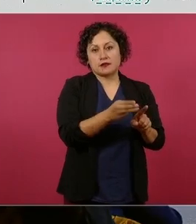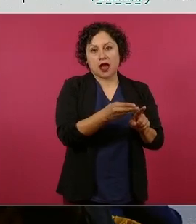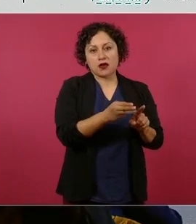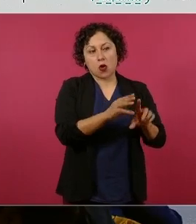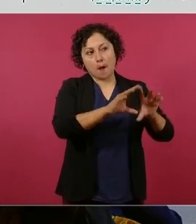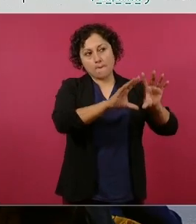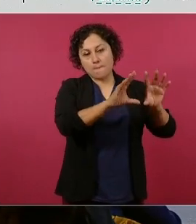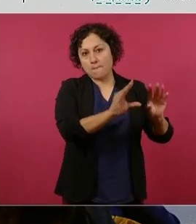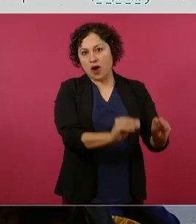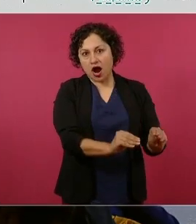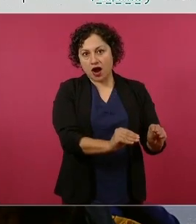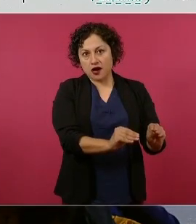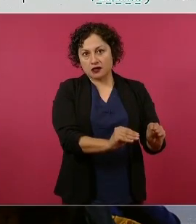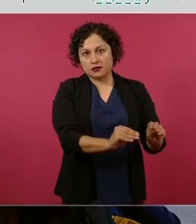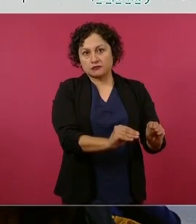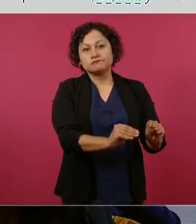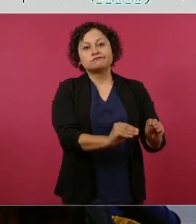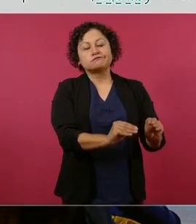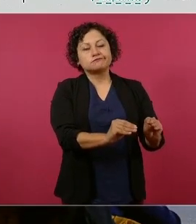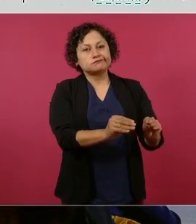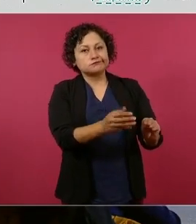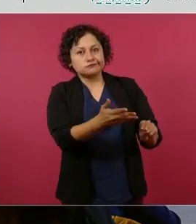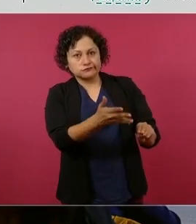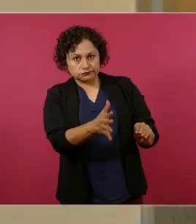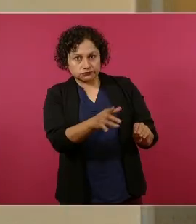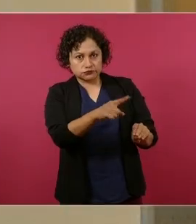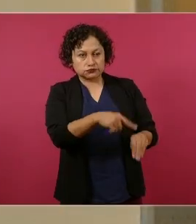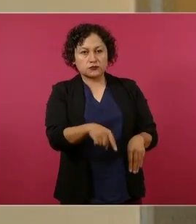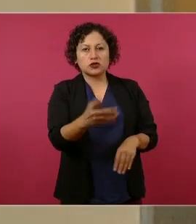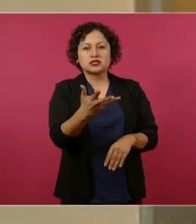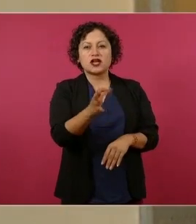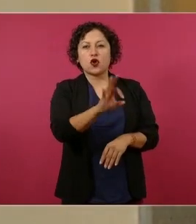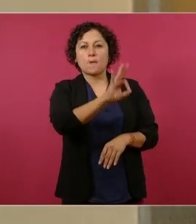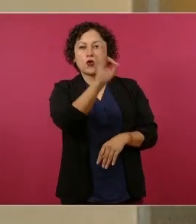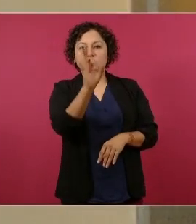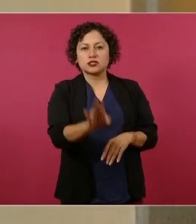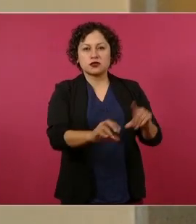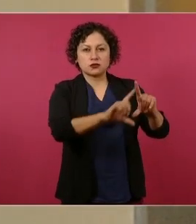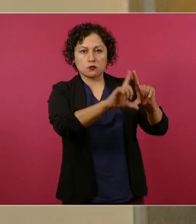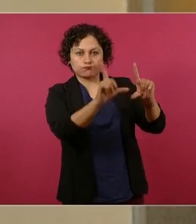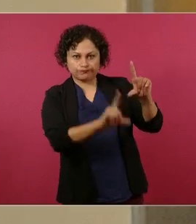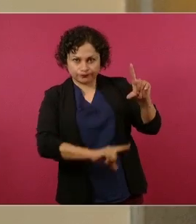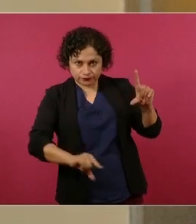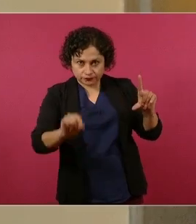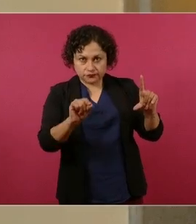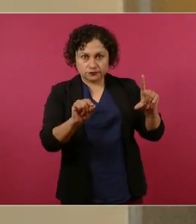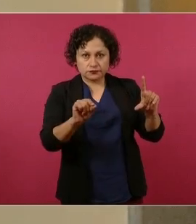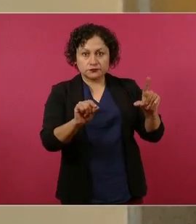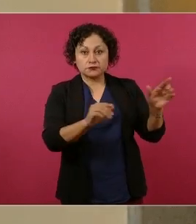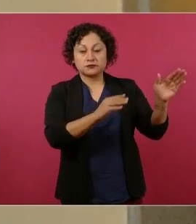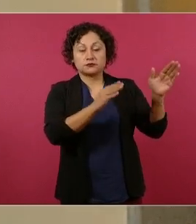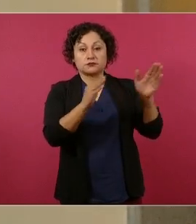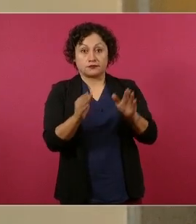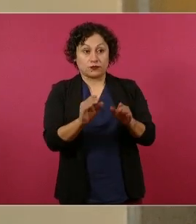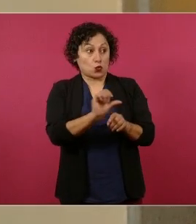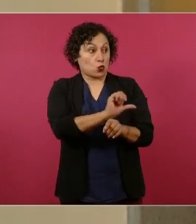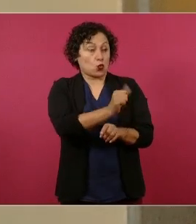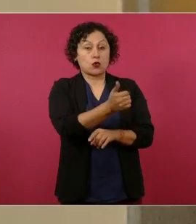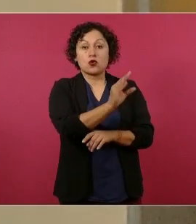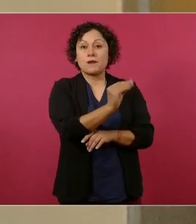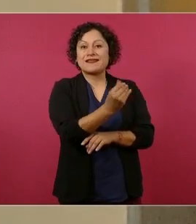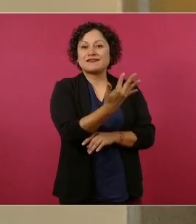alcanzó una indisponibilidad a los usuarios que afectó al 5% de la población, pero el